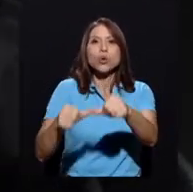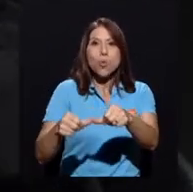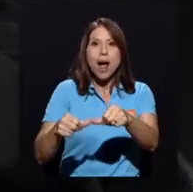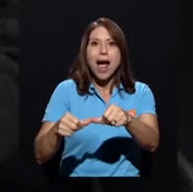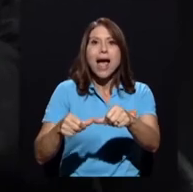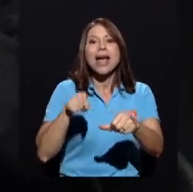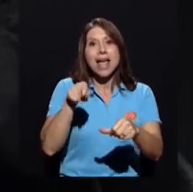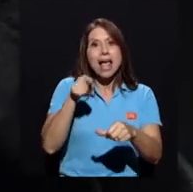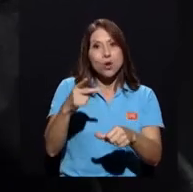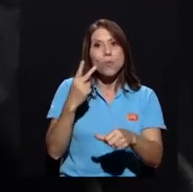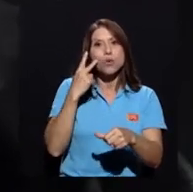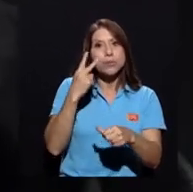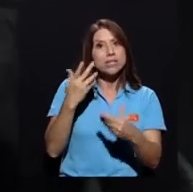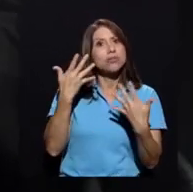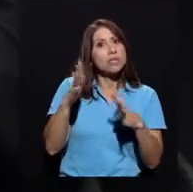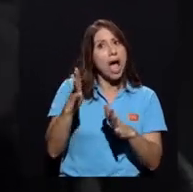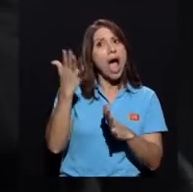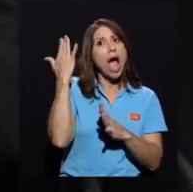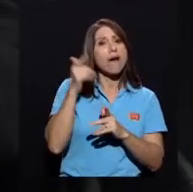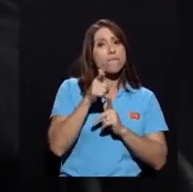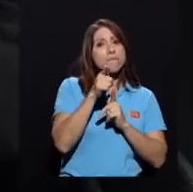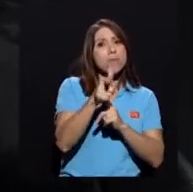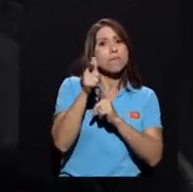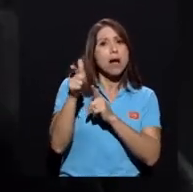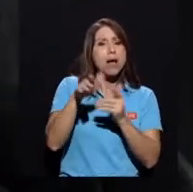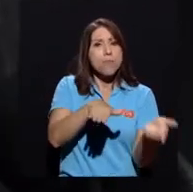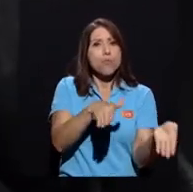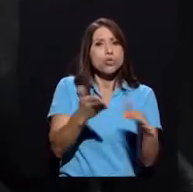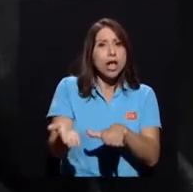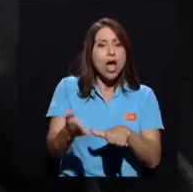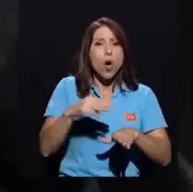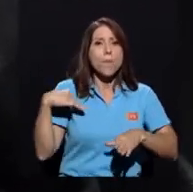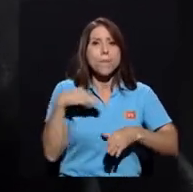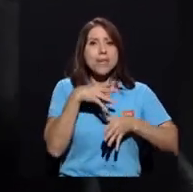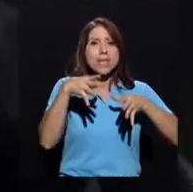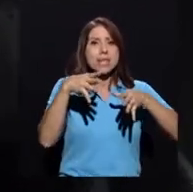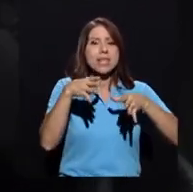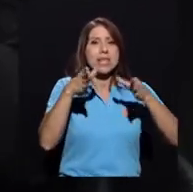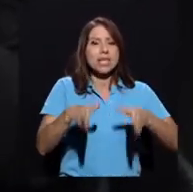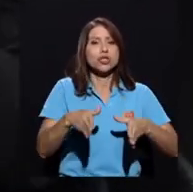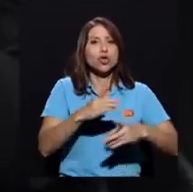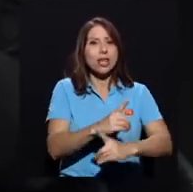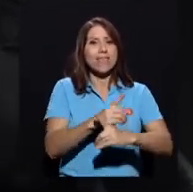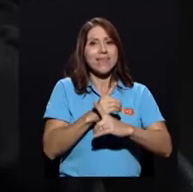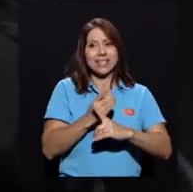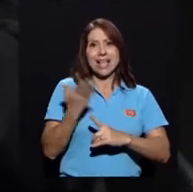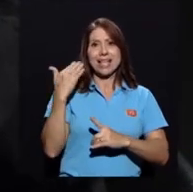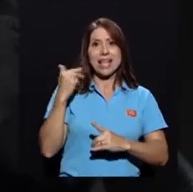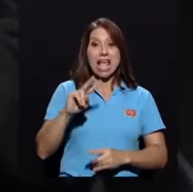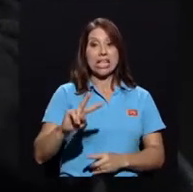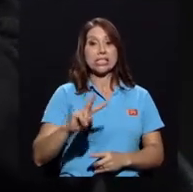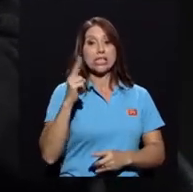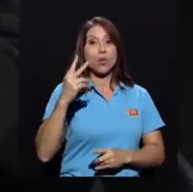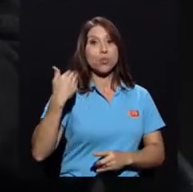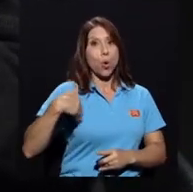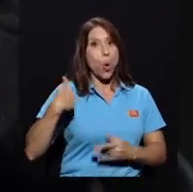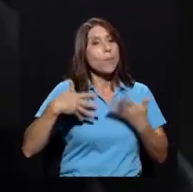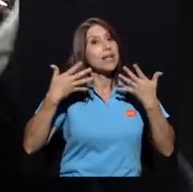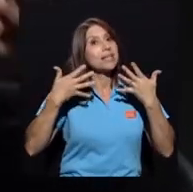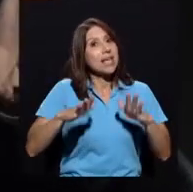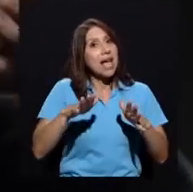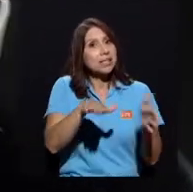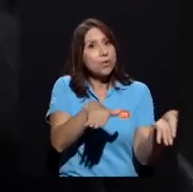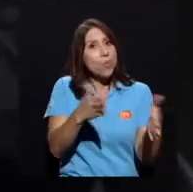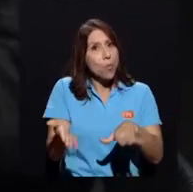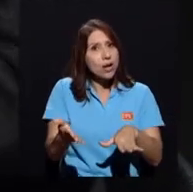lo hemos visto, han fusilado ministros de defensa recientemente, ha sido ejecutado el segundo hombre, el hombre político, el